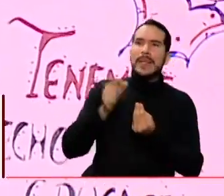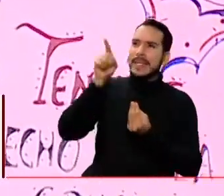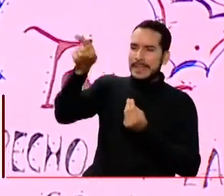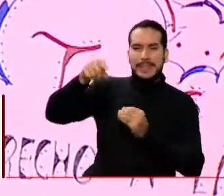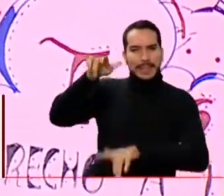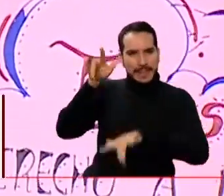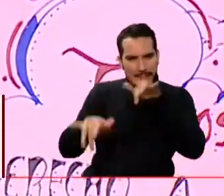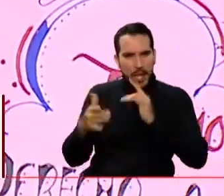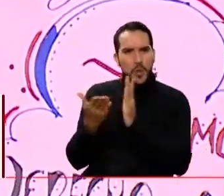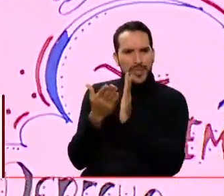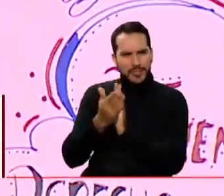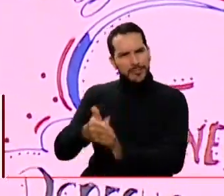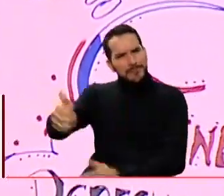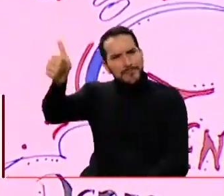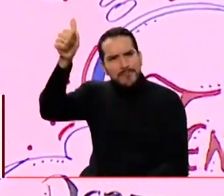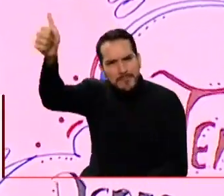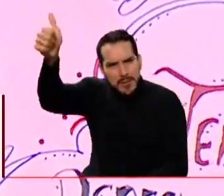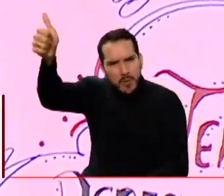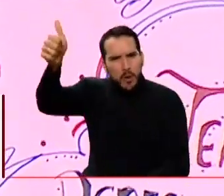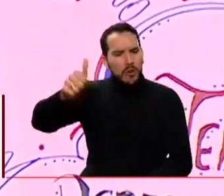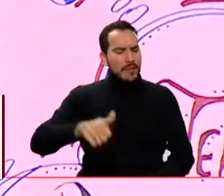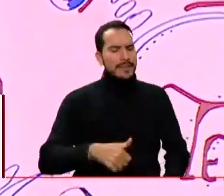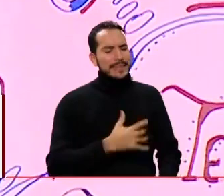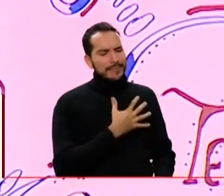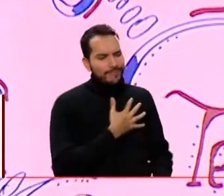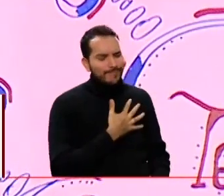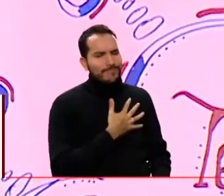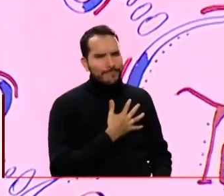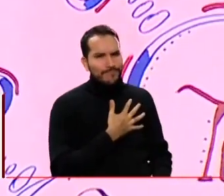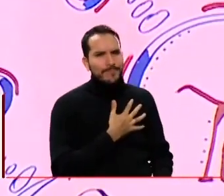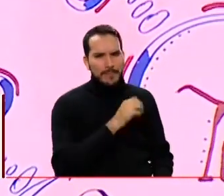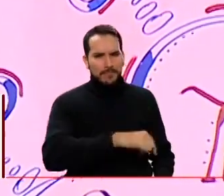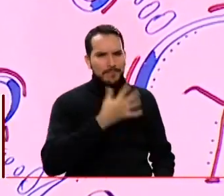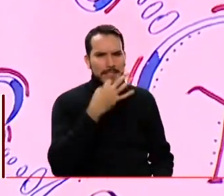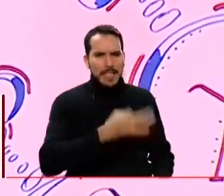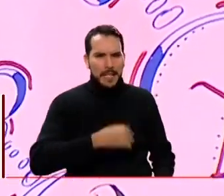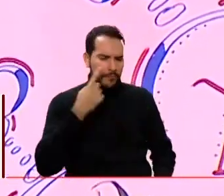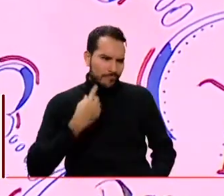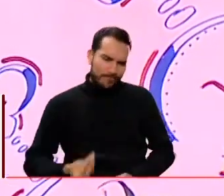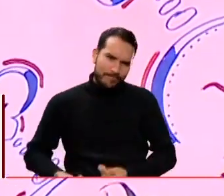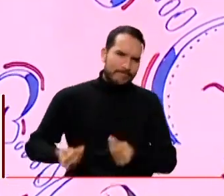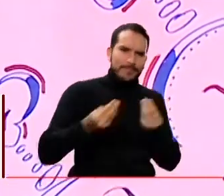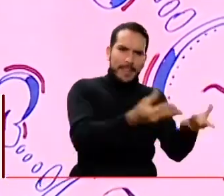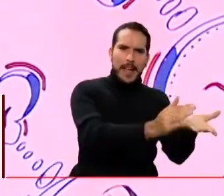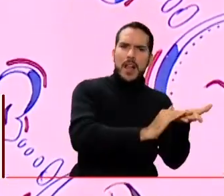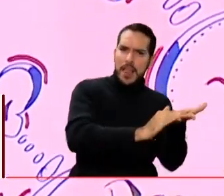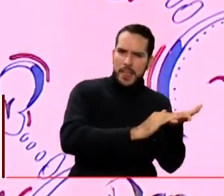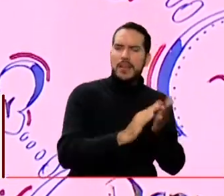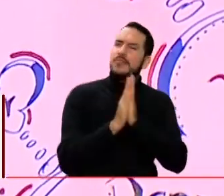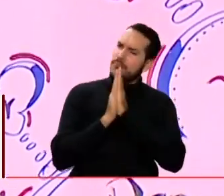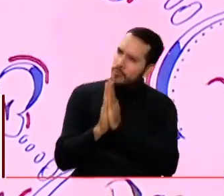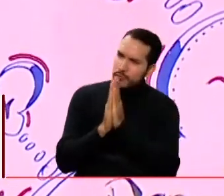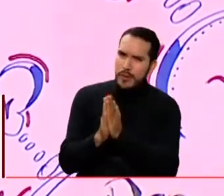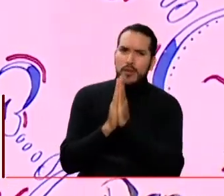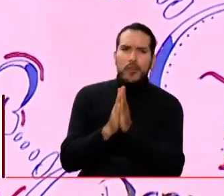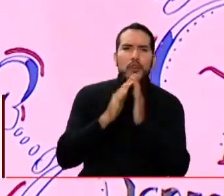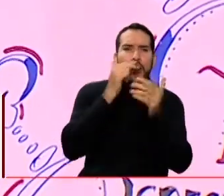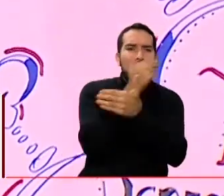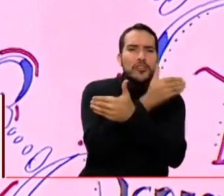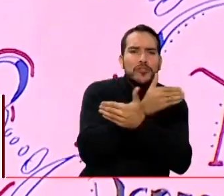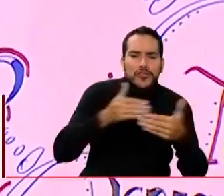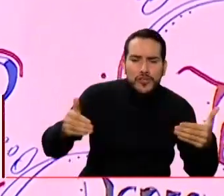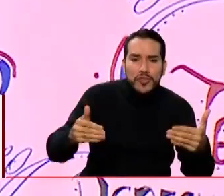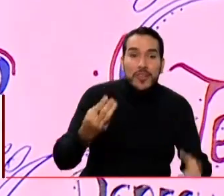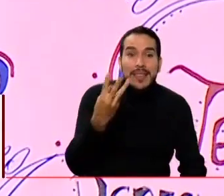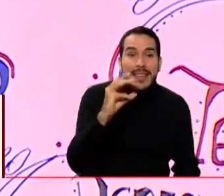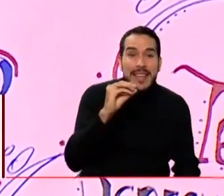mano en el corazón como padres y nos solucionen, por favor, el problema a nosotros, para nuestros niños, que son más de 30 niños, de